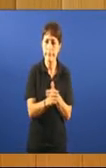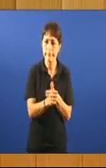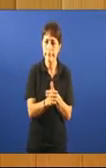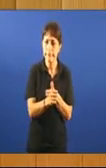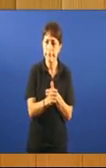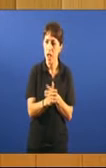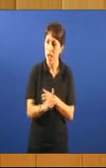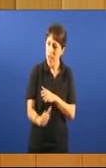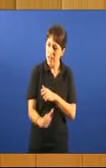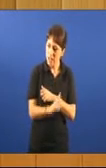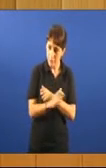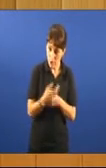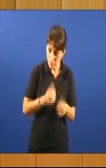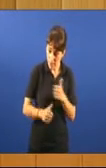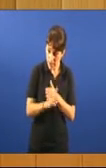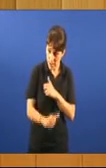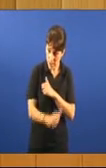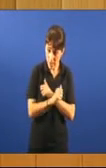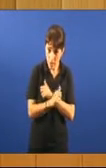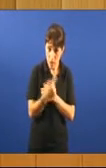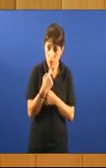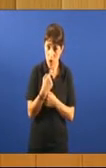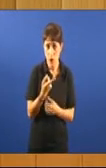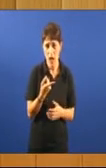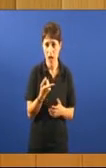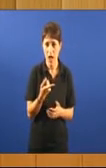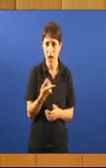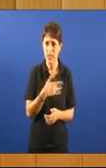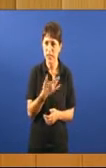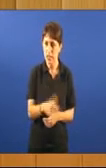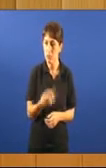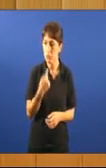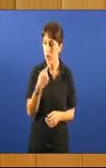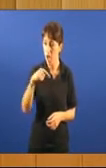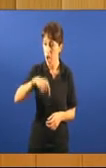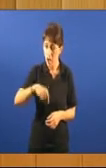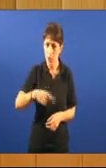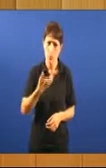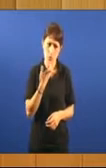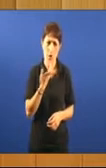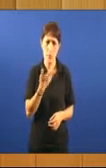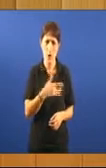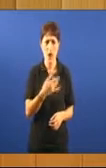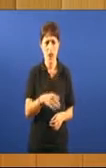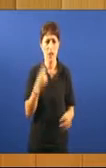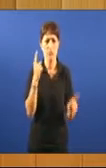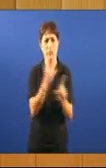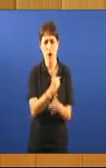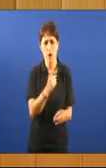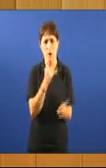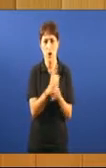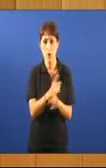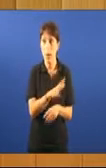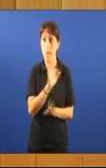fixeron vostedes? O mesmo. Votar pola mañá en contra da quita aquí e pola tarde a favor en